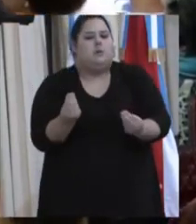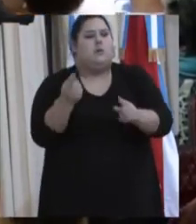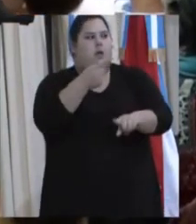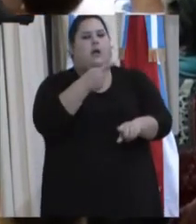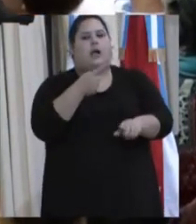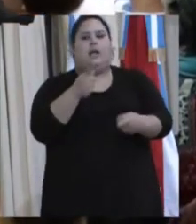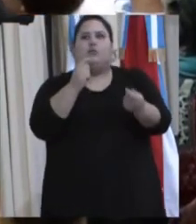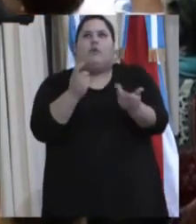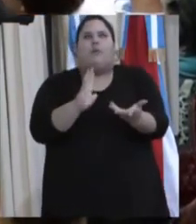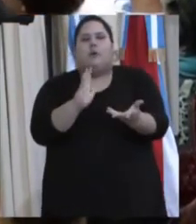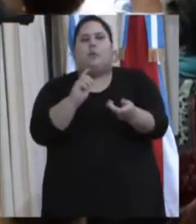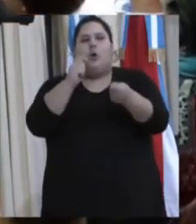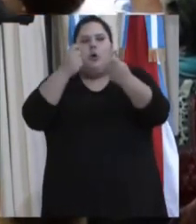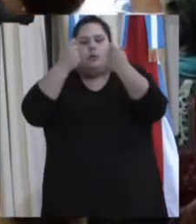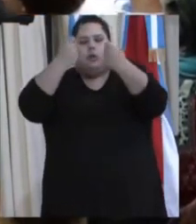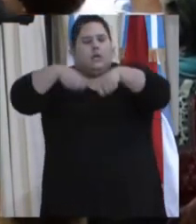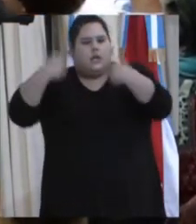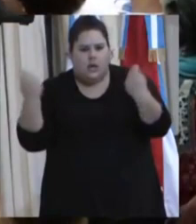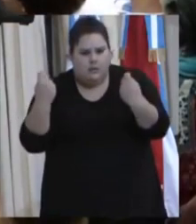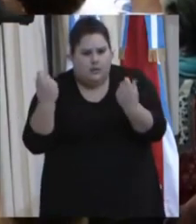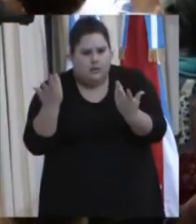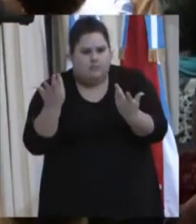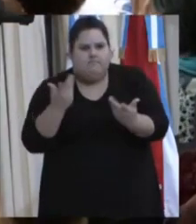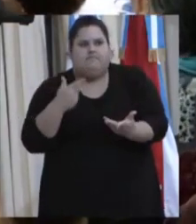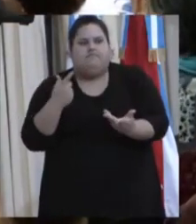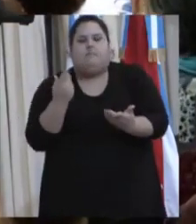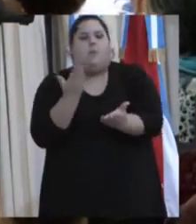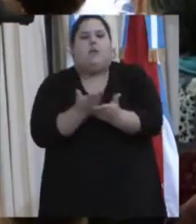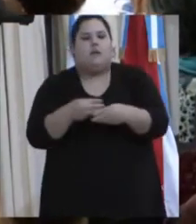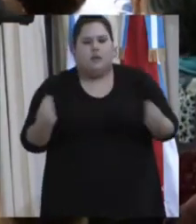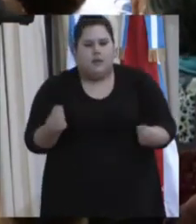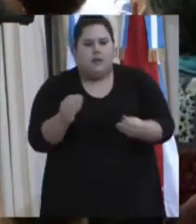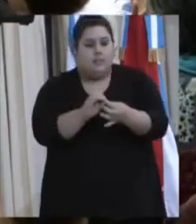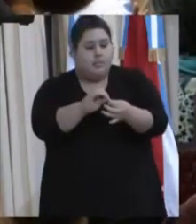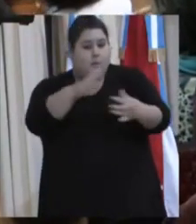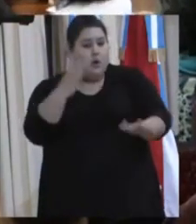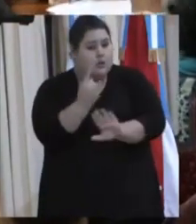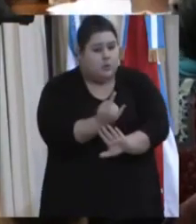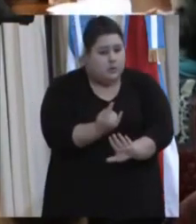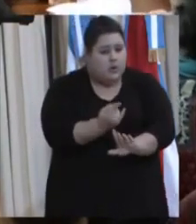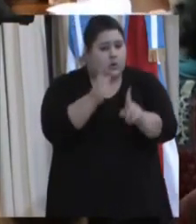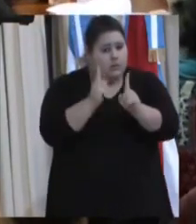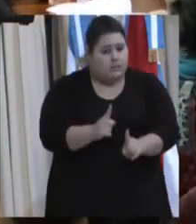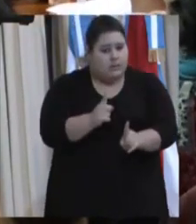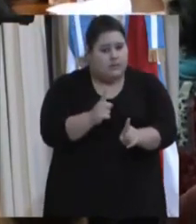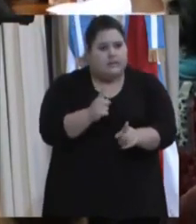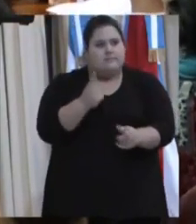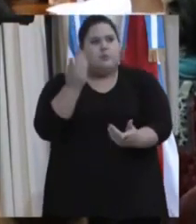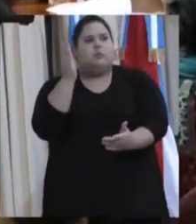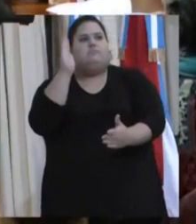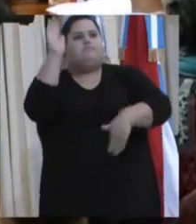está la ruptura. No solo describe pidiendo más democracia universitaria, sino que también llama a